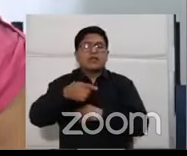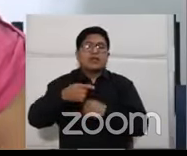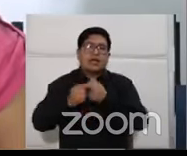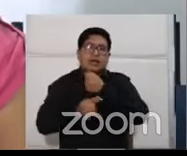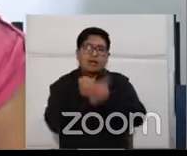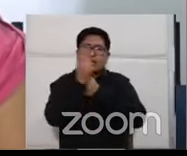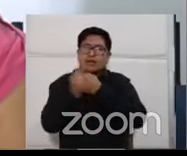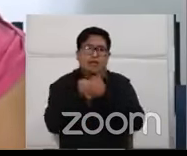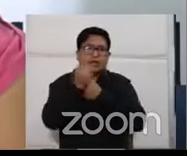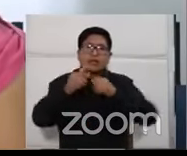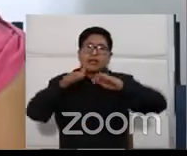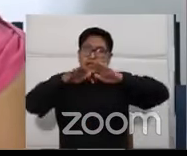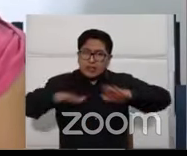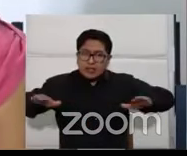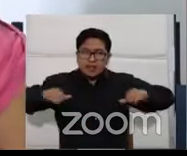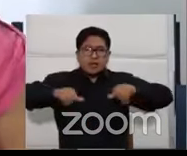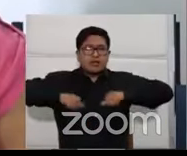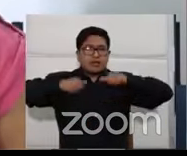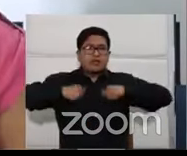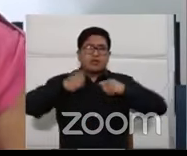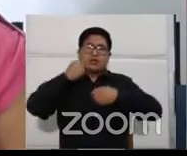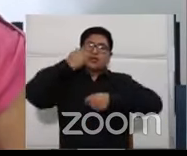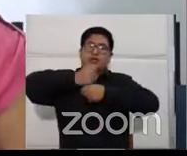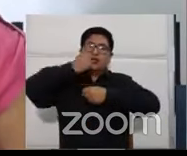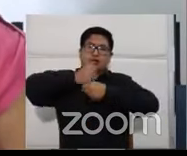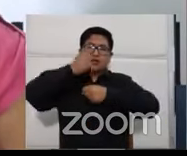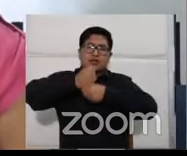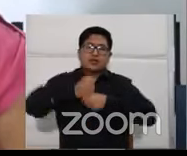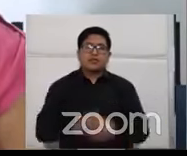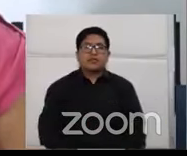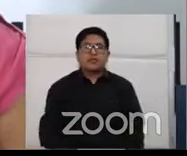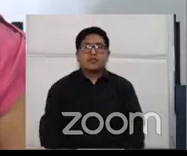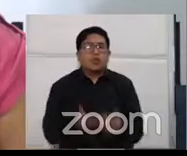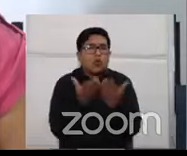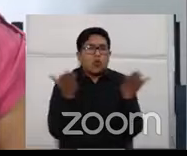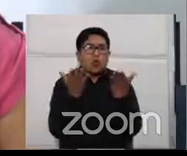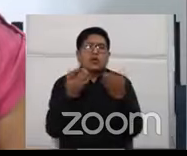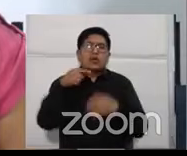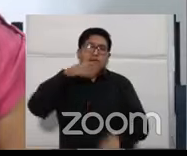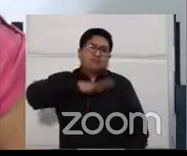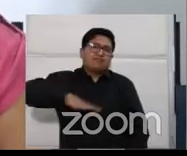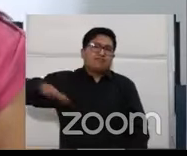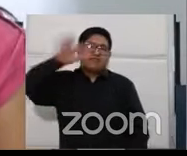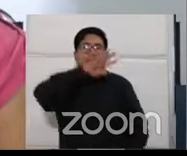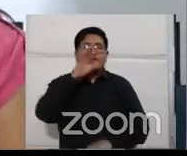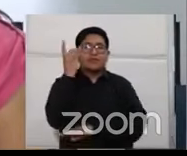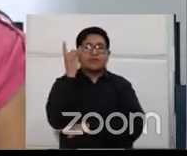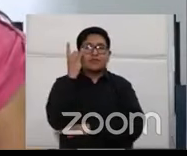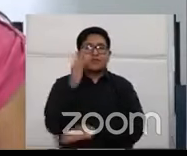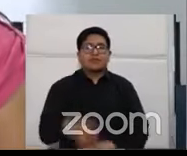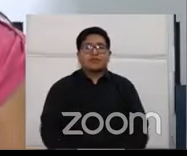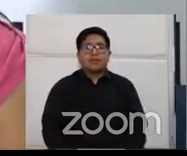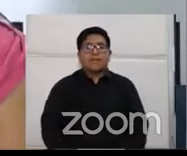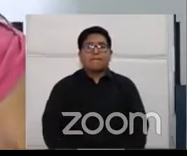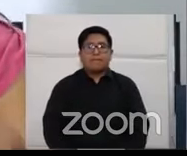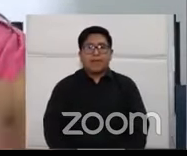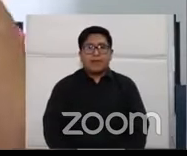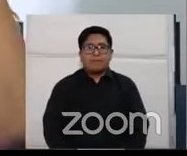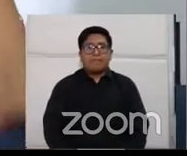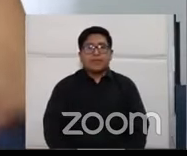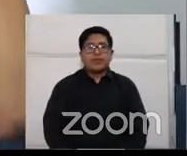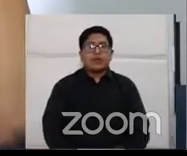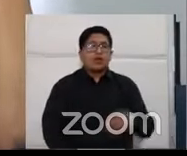de niñas niños adolescentes trabajadores dentro de nuestro país otro otro de los puntos importantes